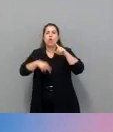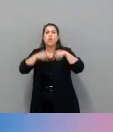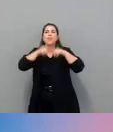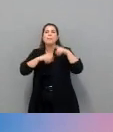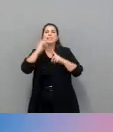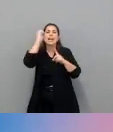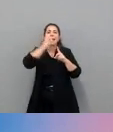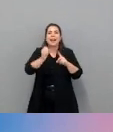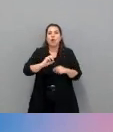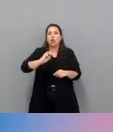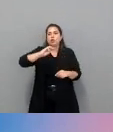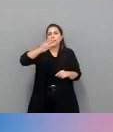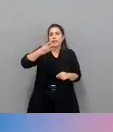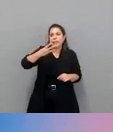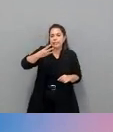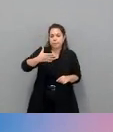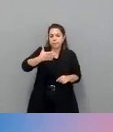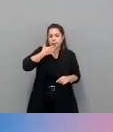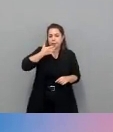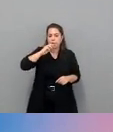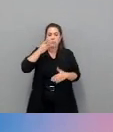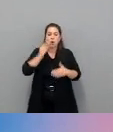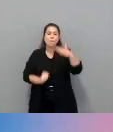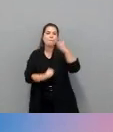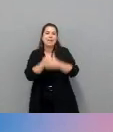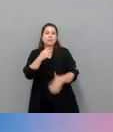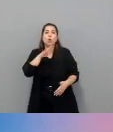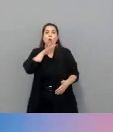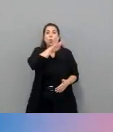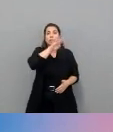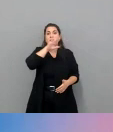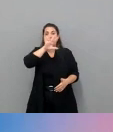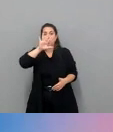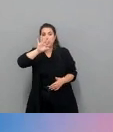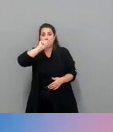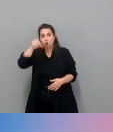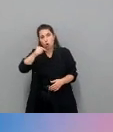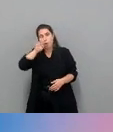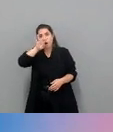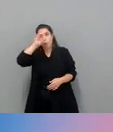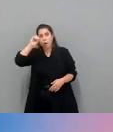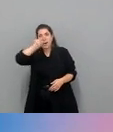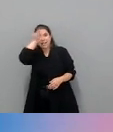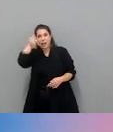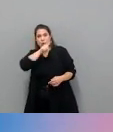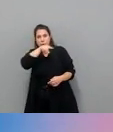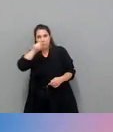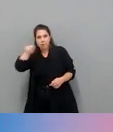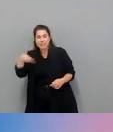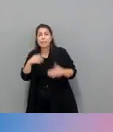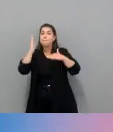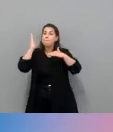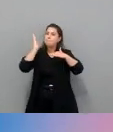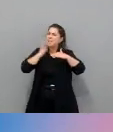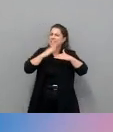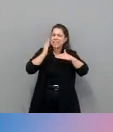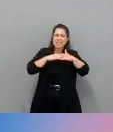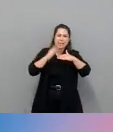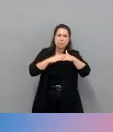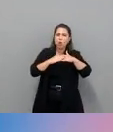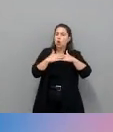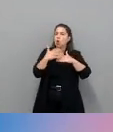grado 3, pues la cuantía máxima son 455,40 euros al mes, y la cuantía mínima, en caso de